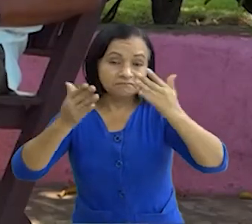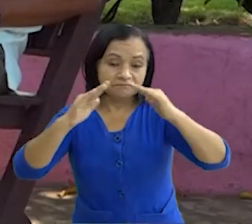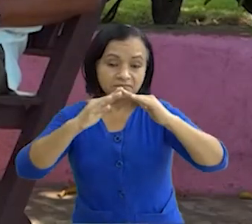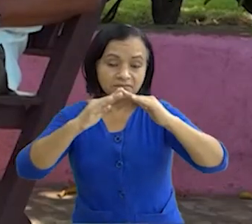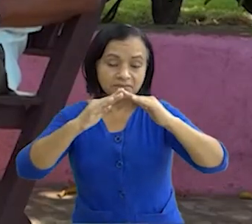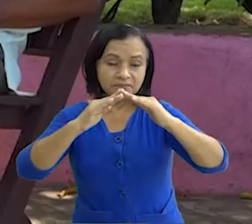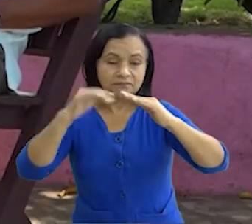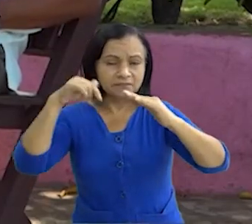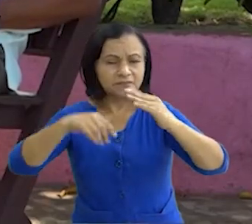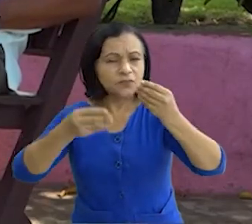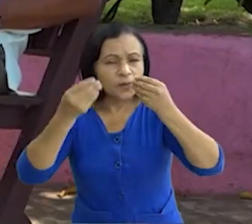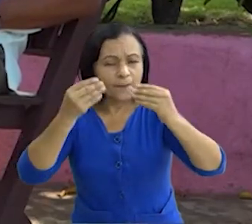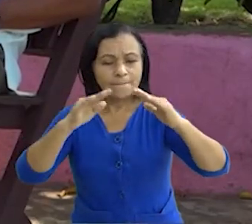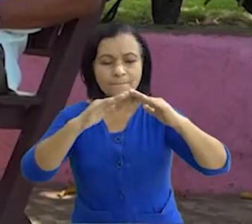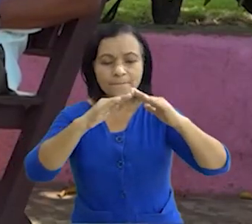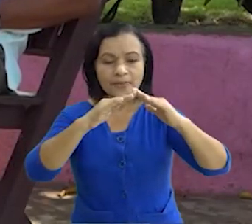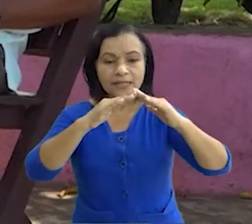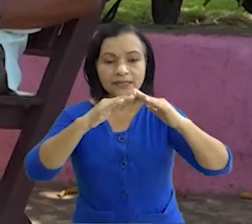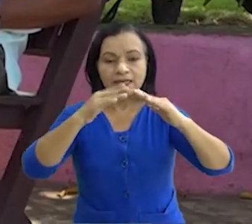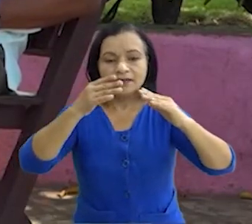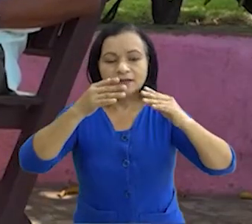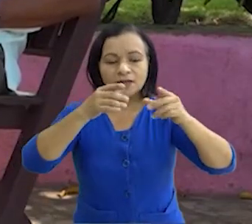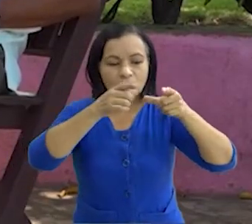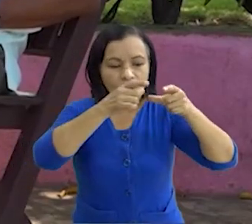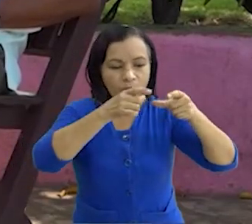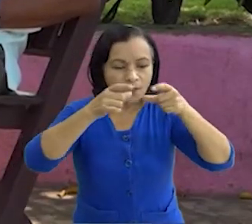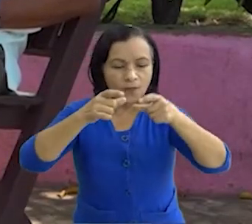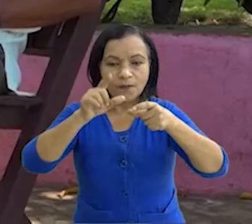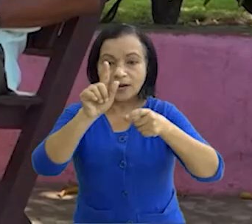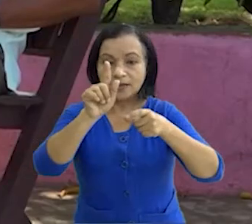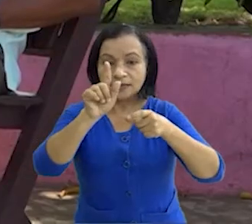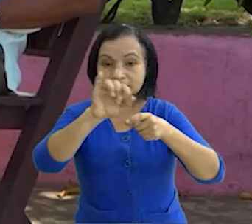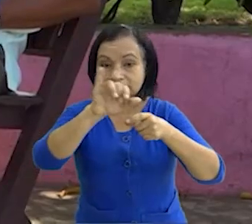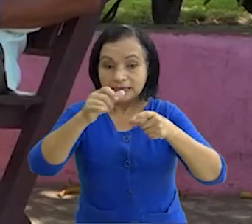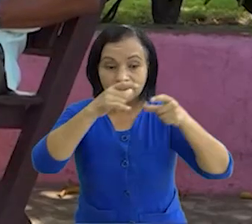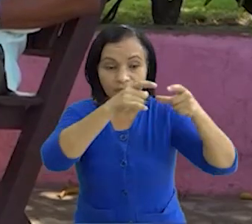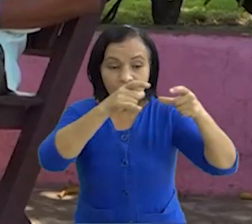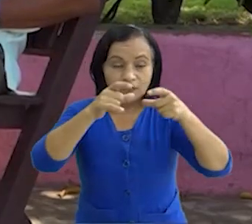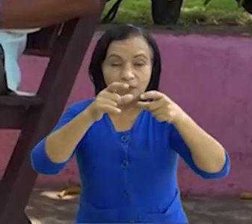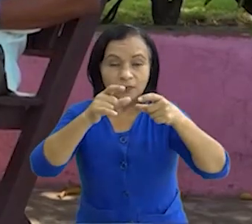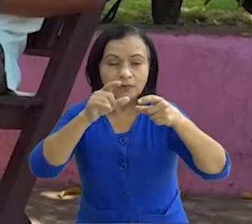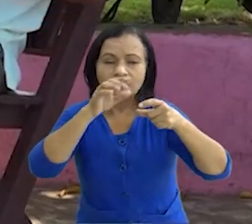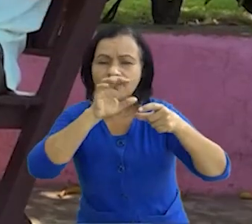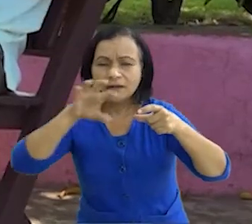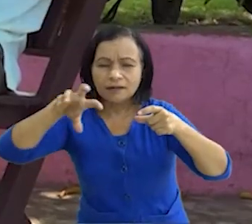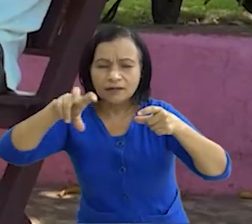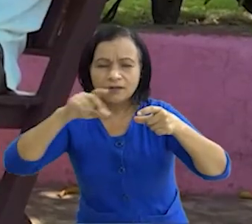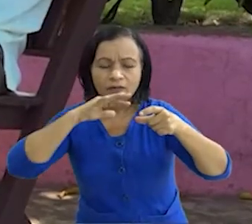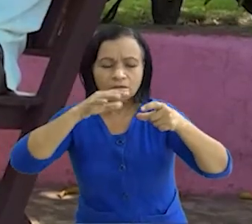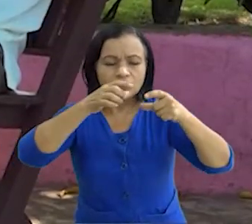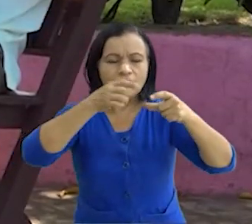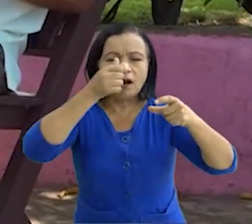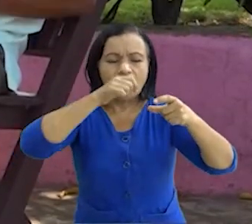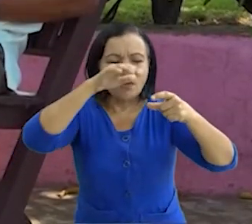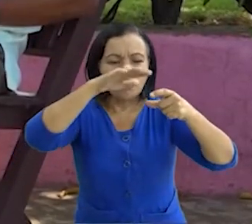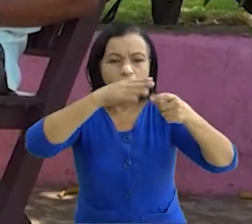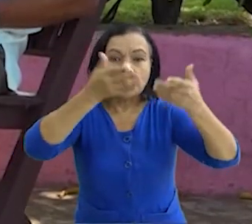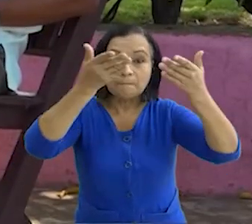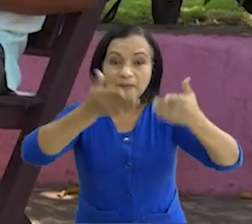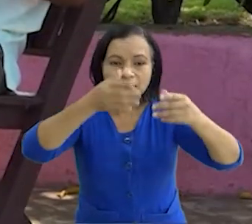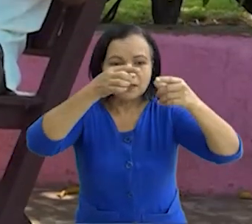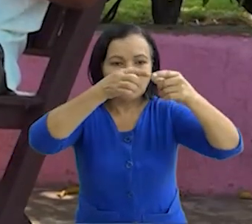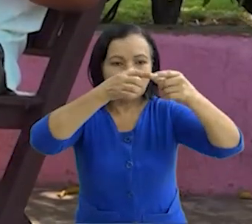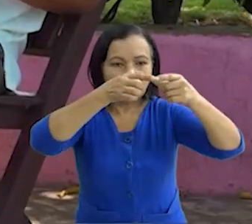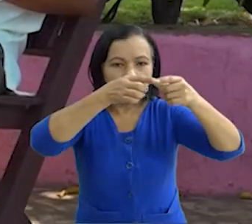en Juigalpa hay mucha construcción de tejas, de barro, y cuando la teja se moja, es el doble de